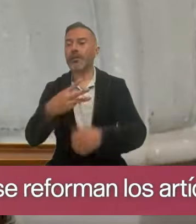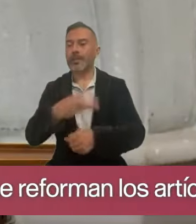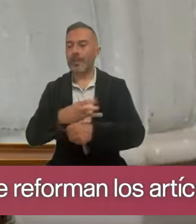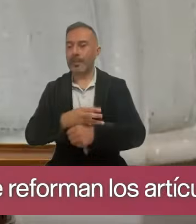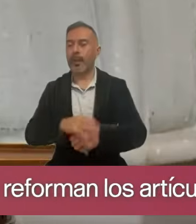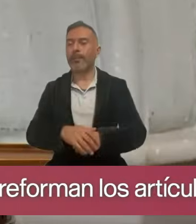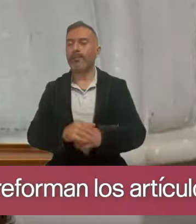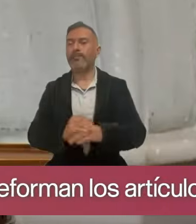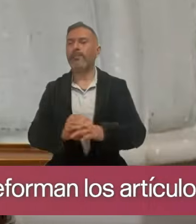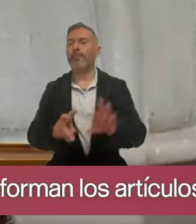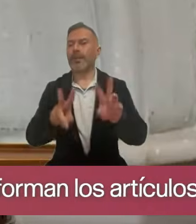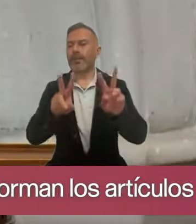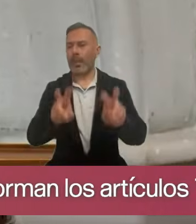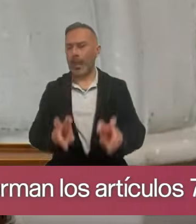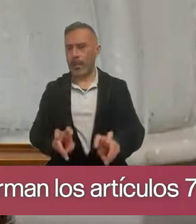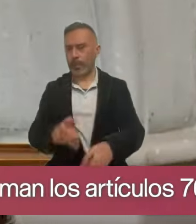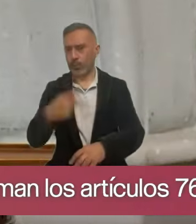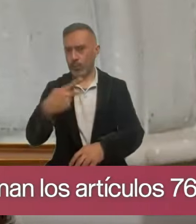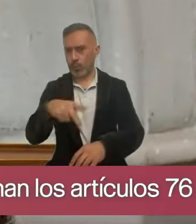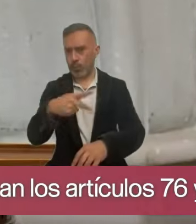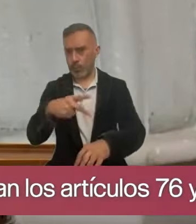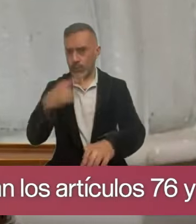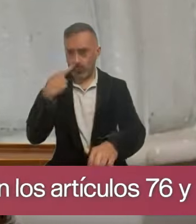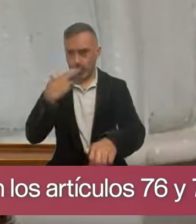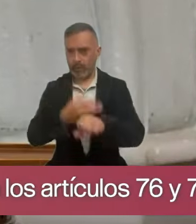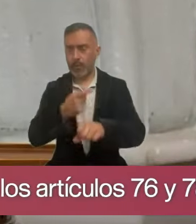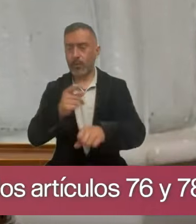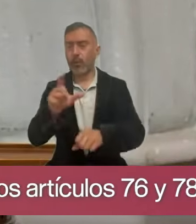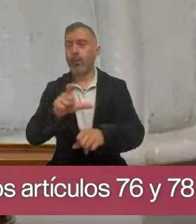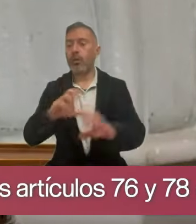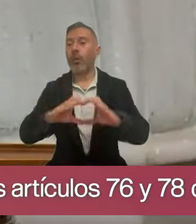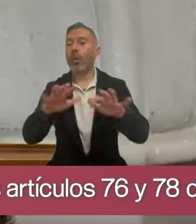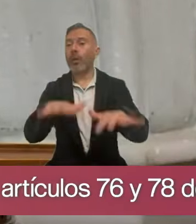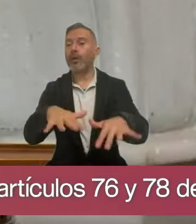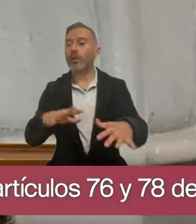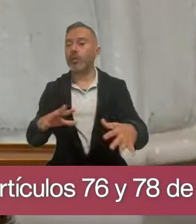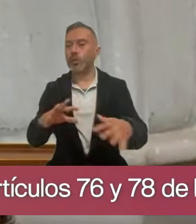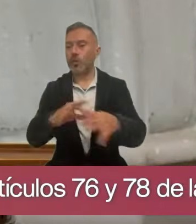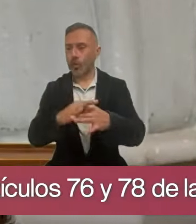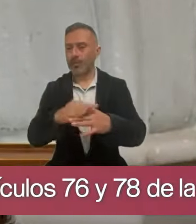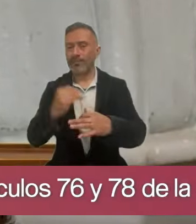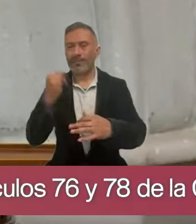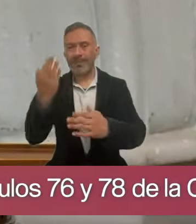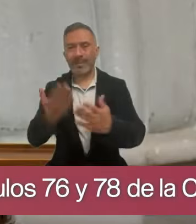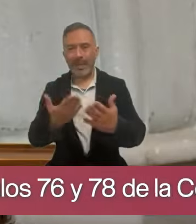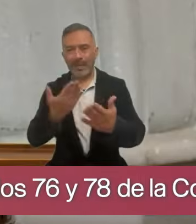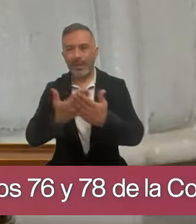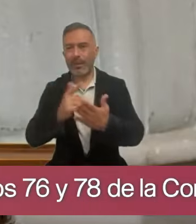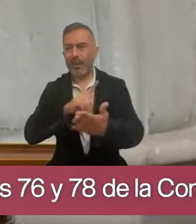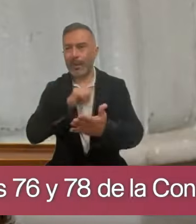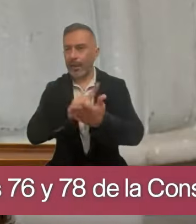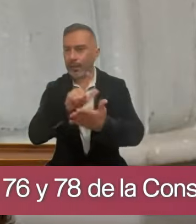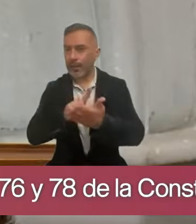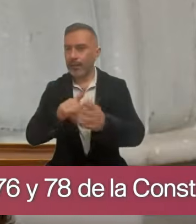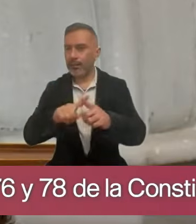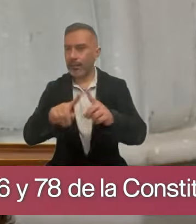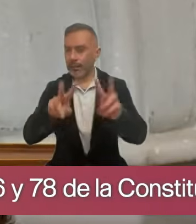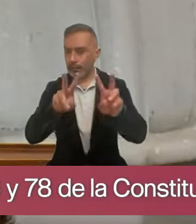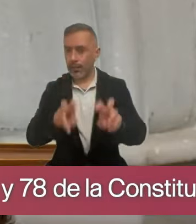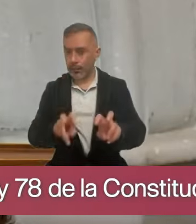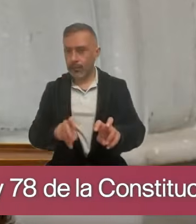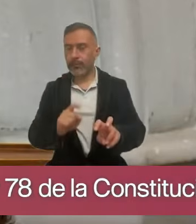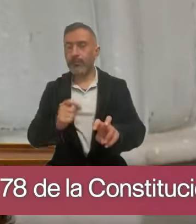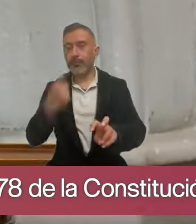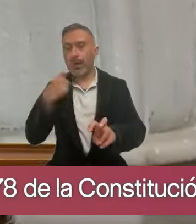su competencia, recibir durante el receso del Congreso de la Unión las iniciativas de ley, las observaciones a